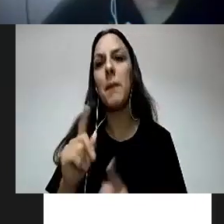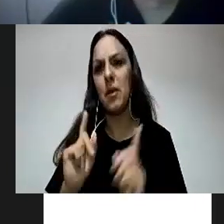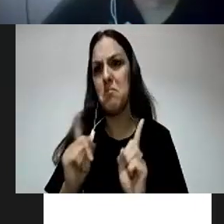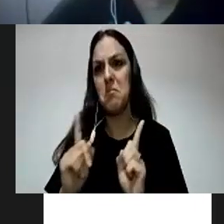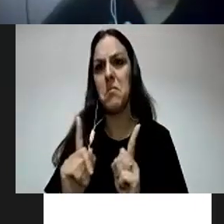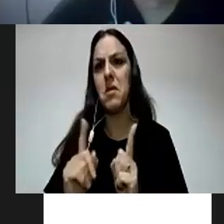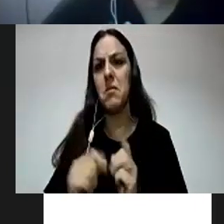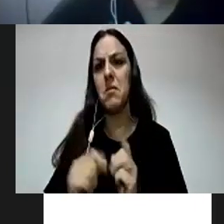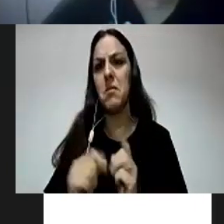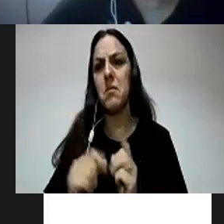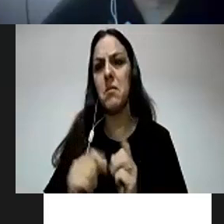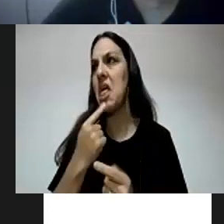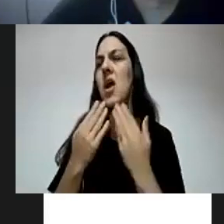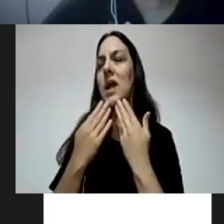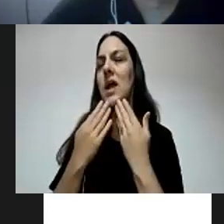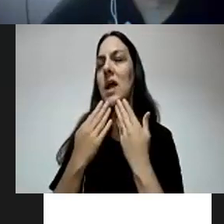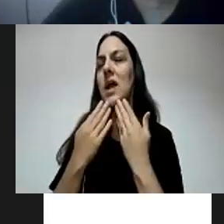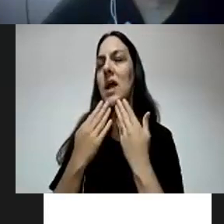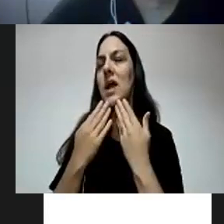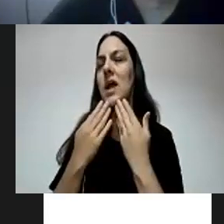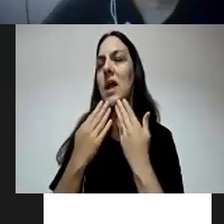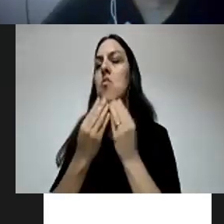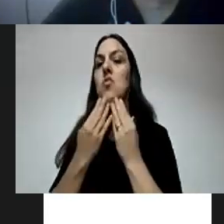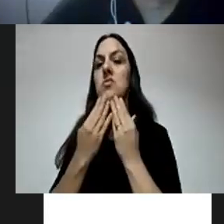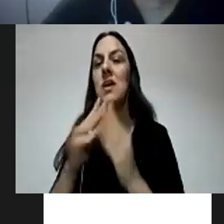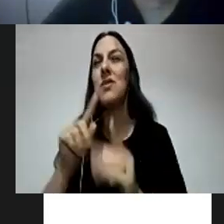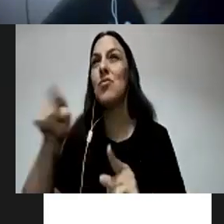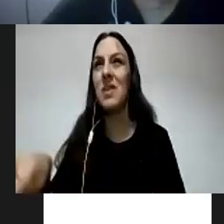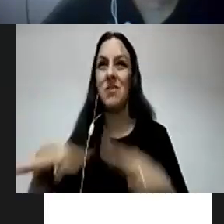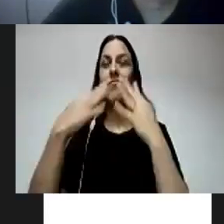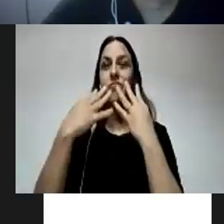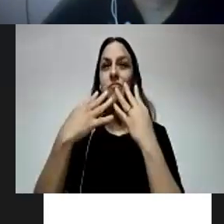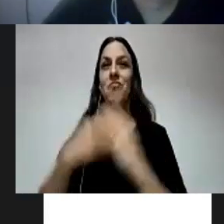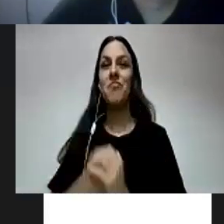les agradezco inmensamente la atención que me han brindado.